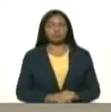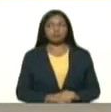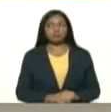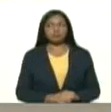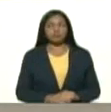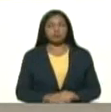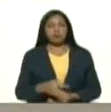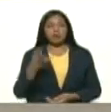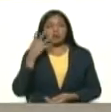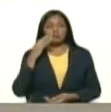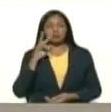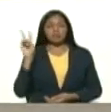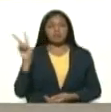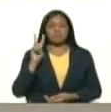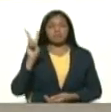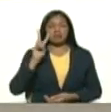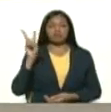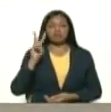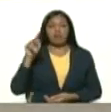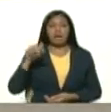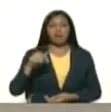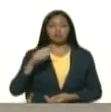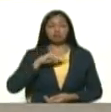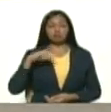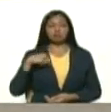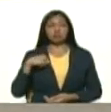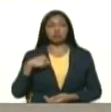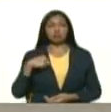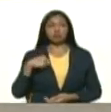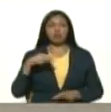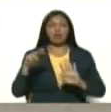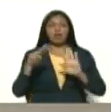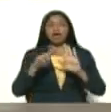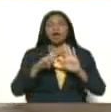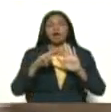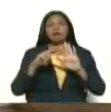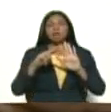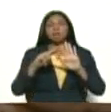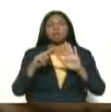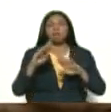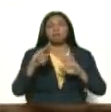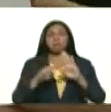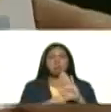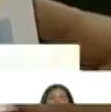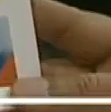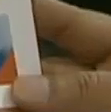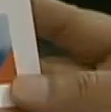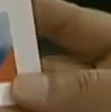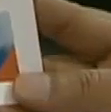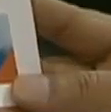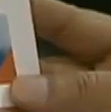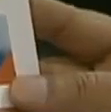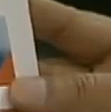Si en Venezuela se hubieran tomado las medidas que ha tomado Donald